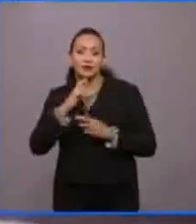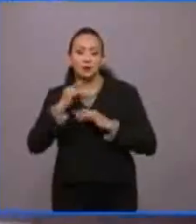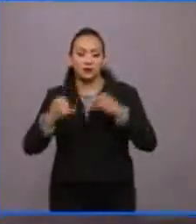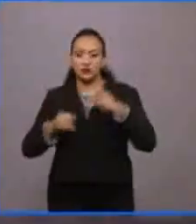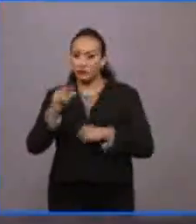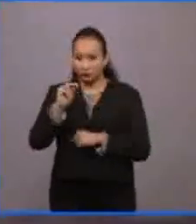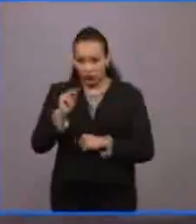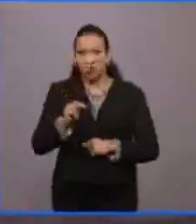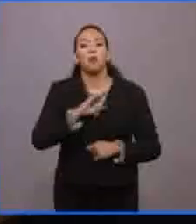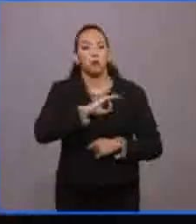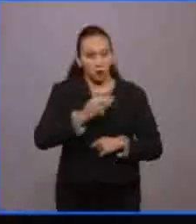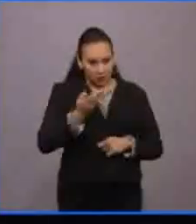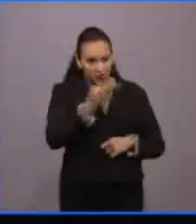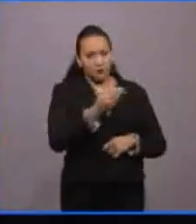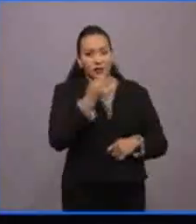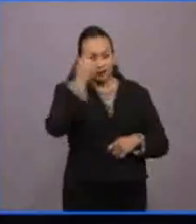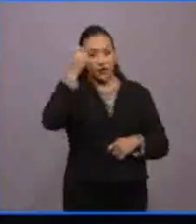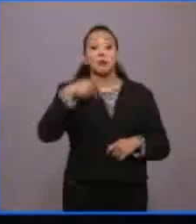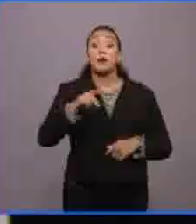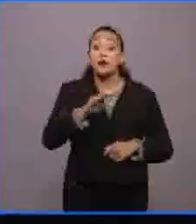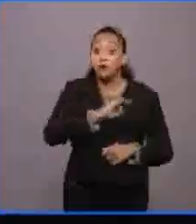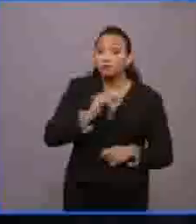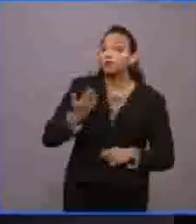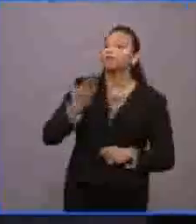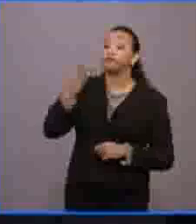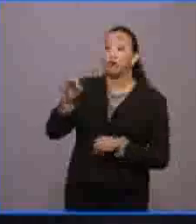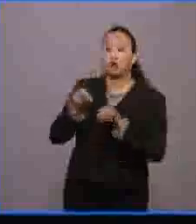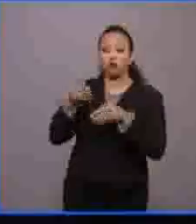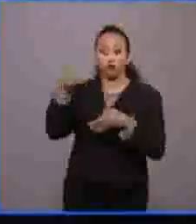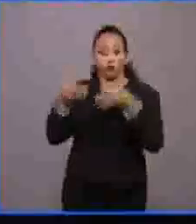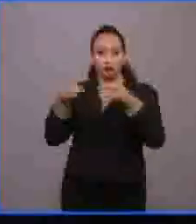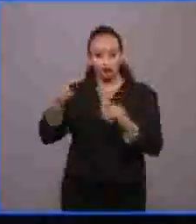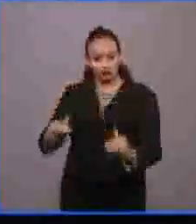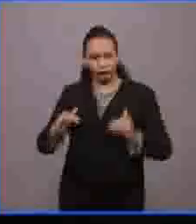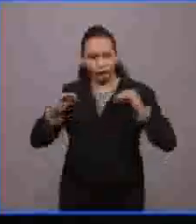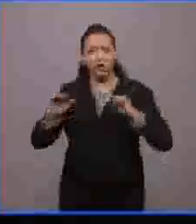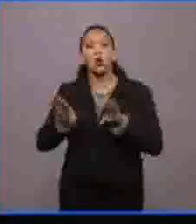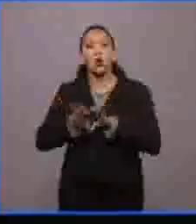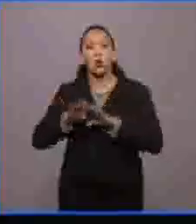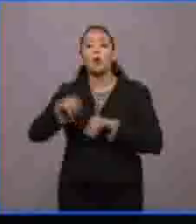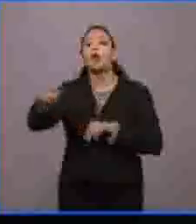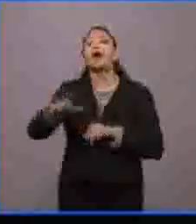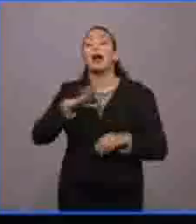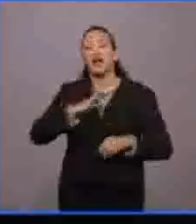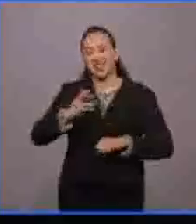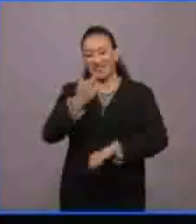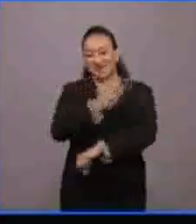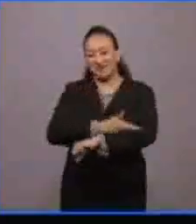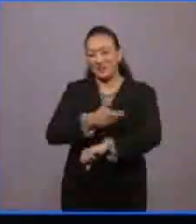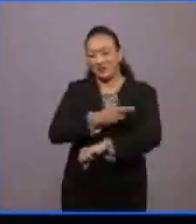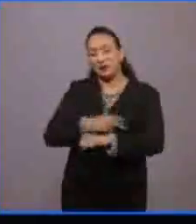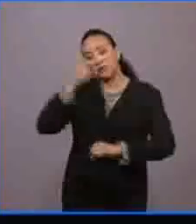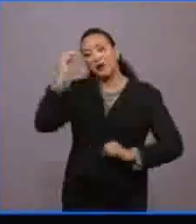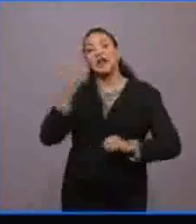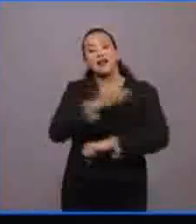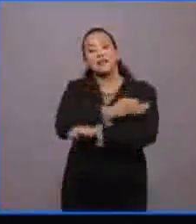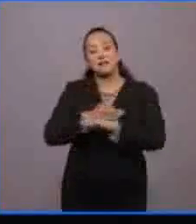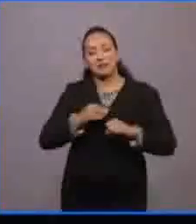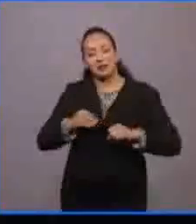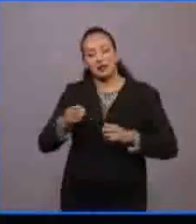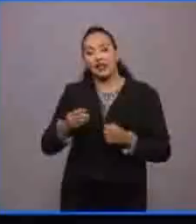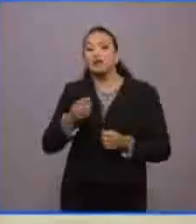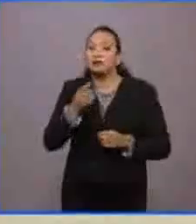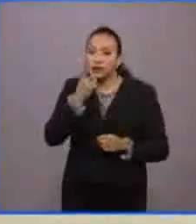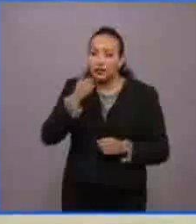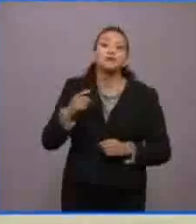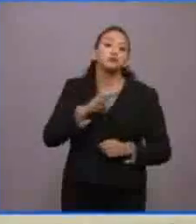previa, pero sí se puede exigir ante el órgano jurisdiccional a través de controversia familiar que se ejecute el convenio ante los